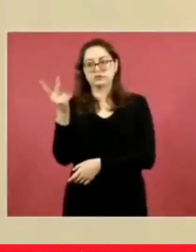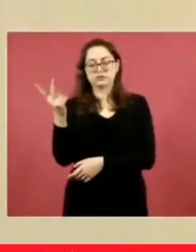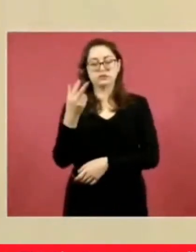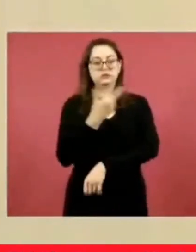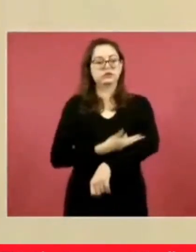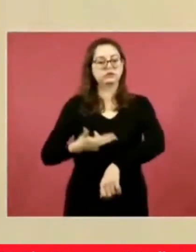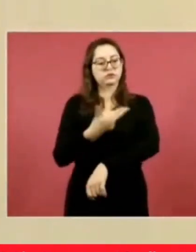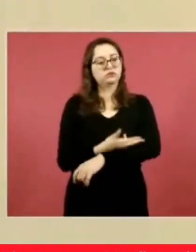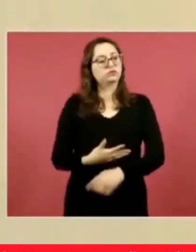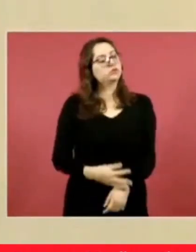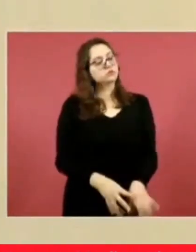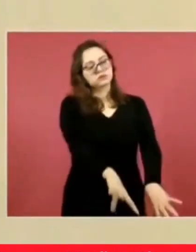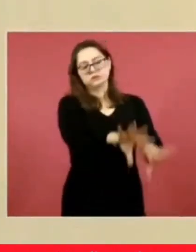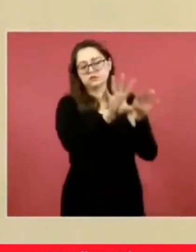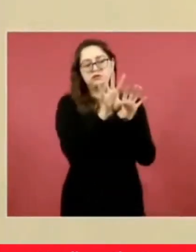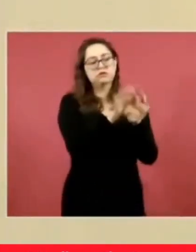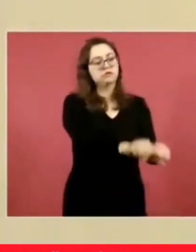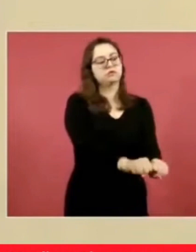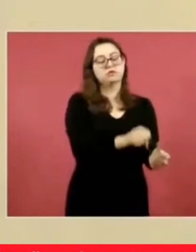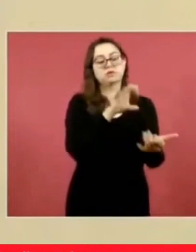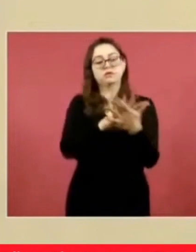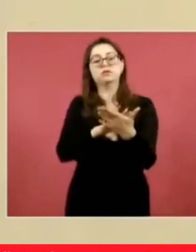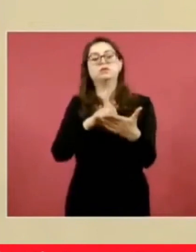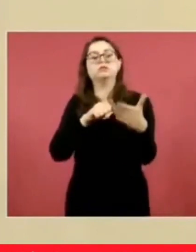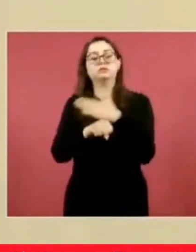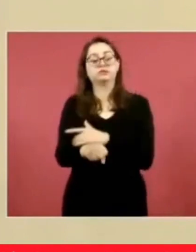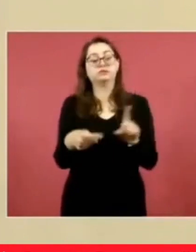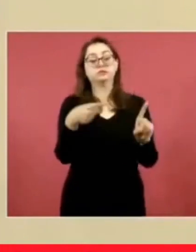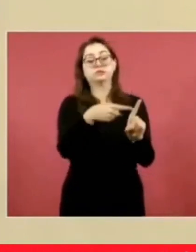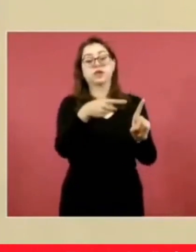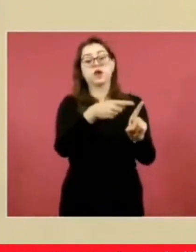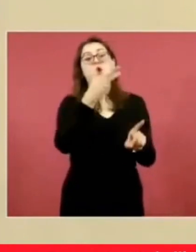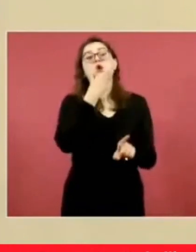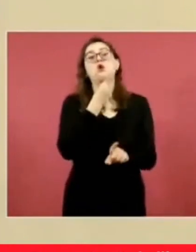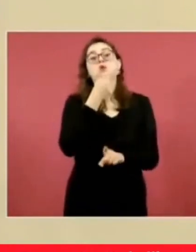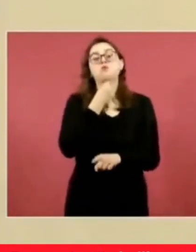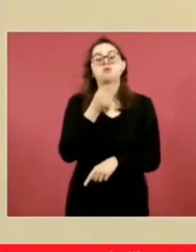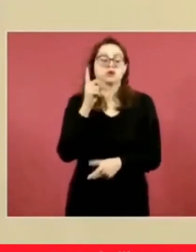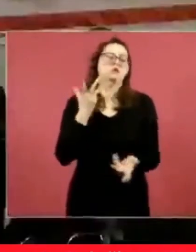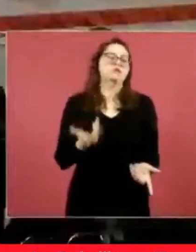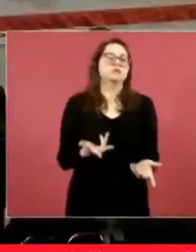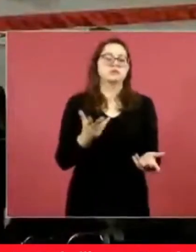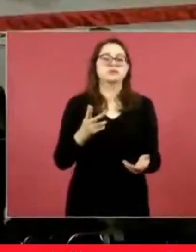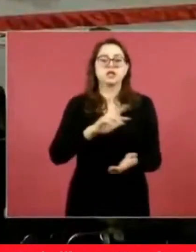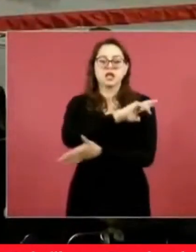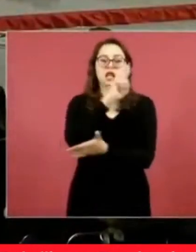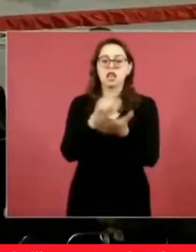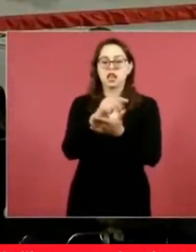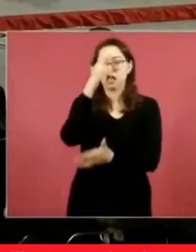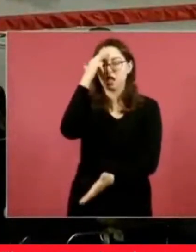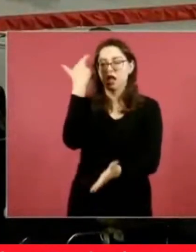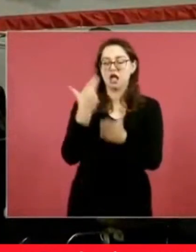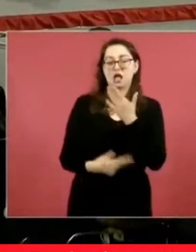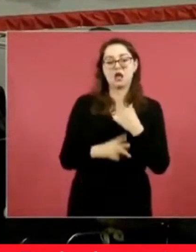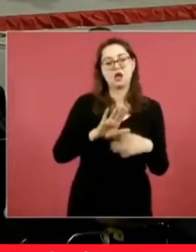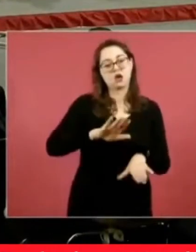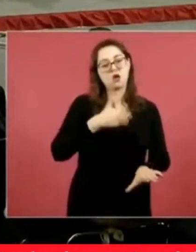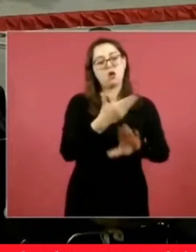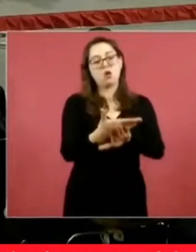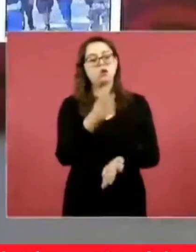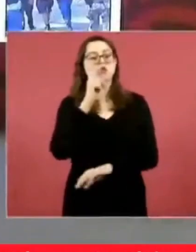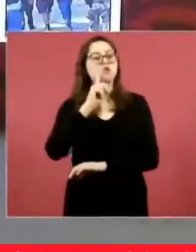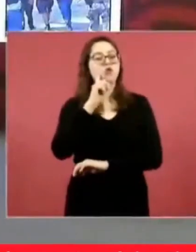Y conace por su participación presunta participación en el delito de feminicidio en contra de su pareja sentimental Ana